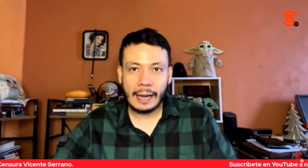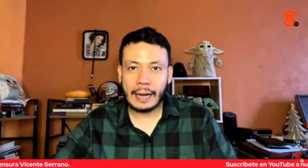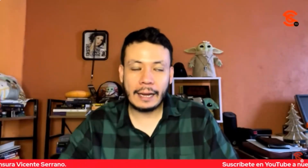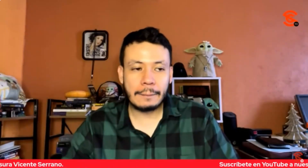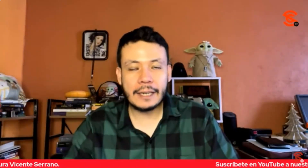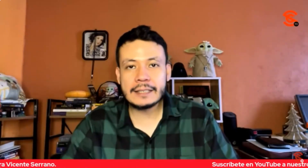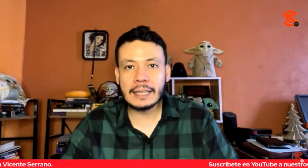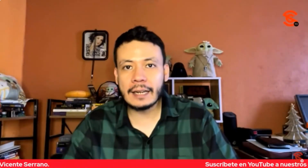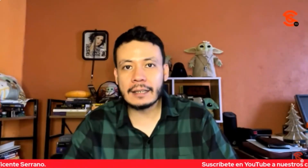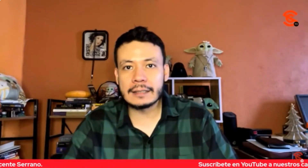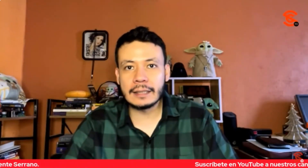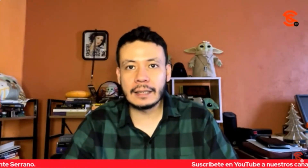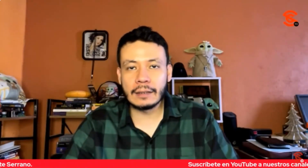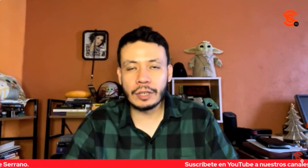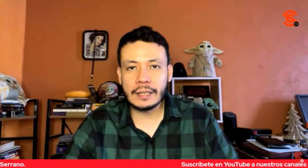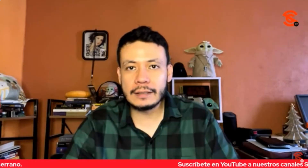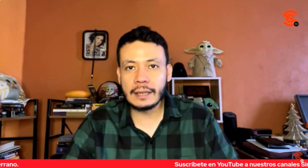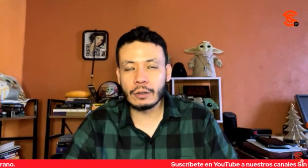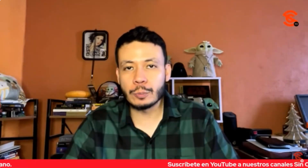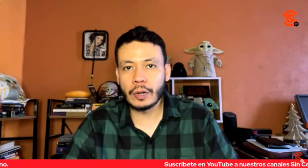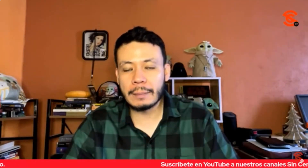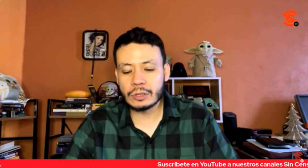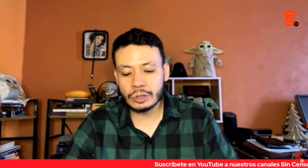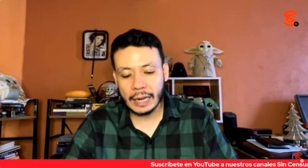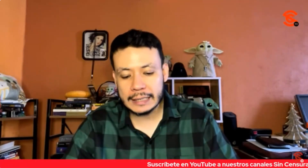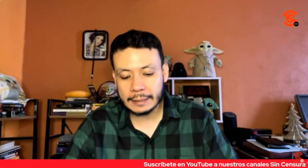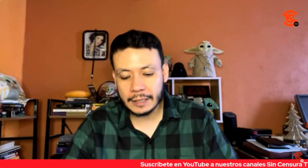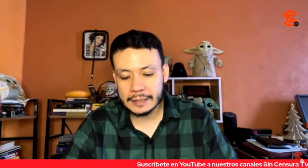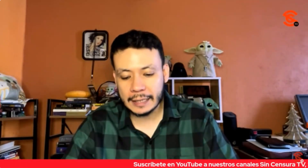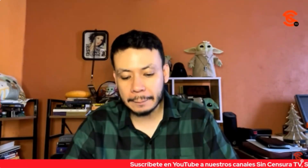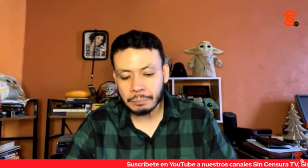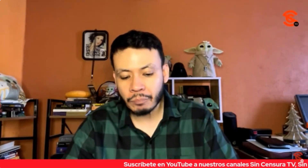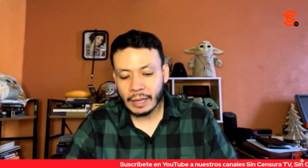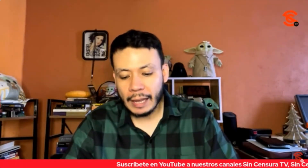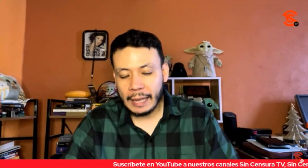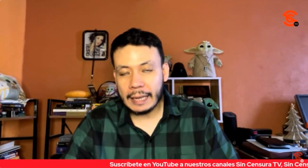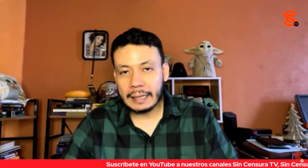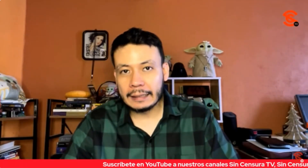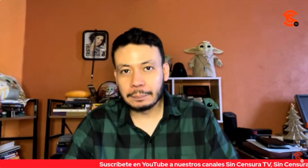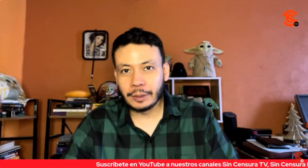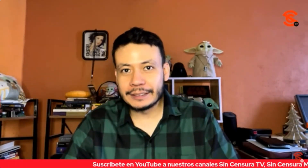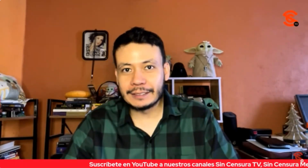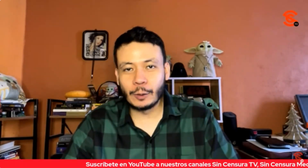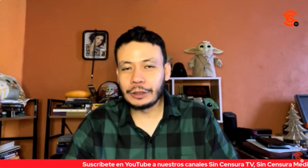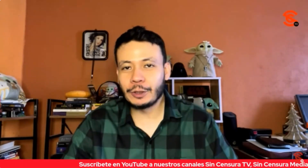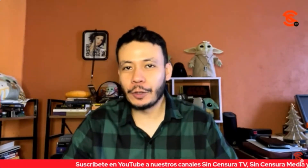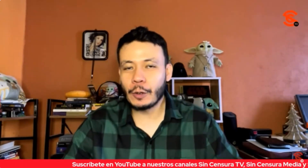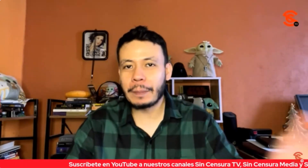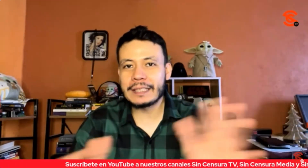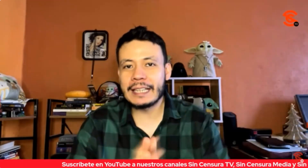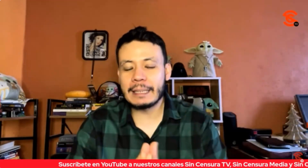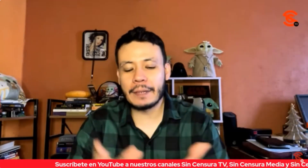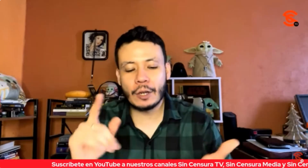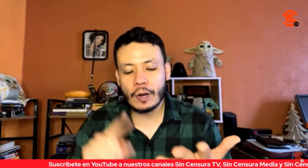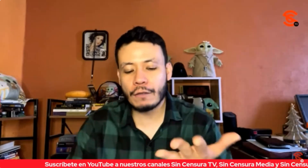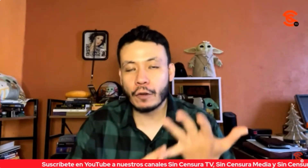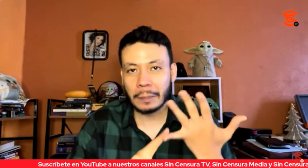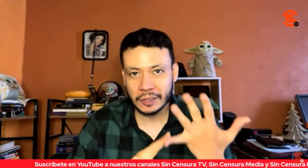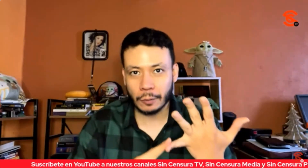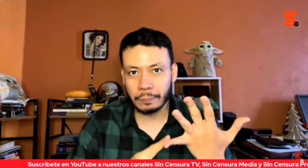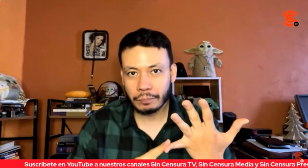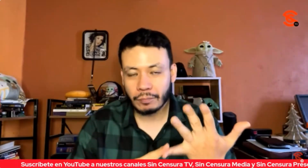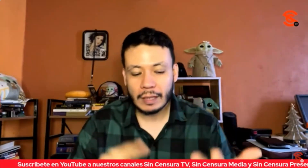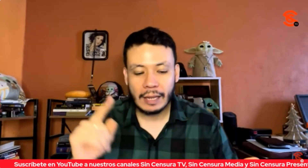orienten al bienestar, que se orienten a los programas sociales de bienestar, pues lo dijo el presidente, me